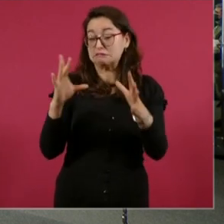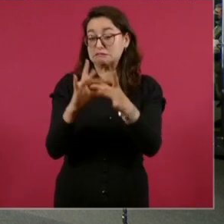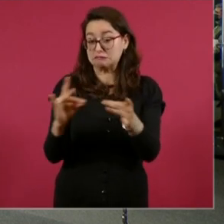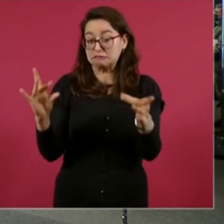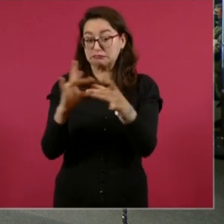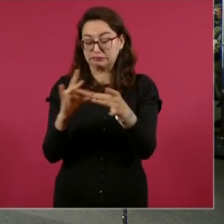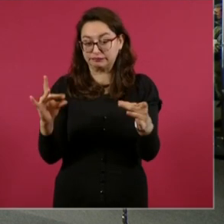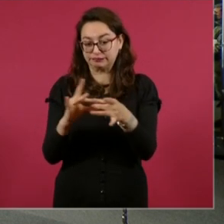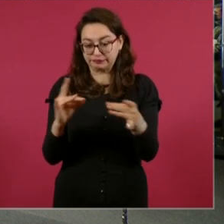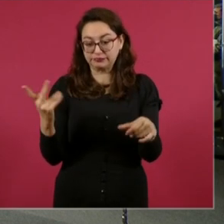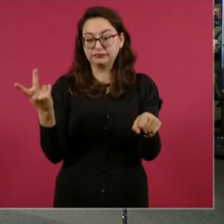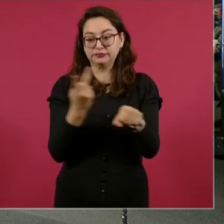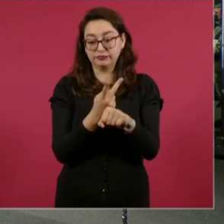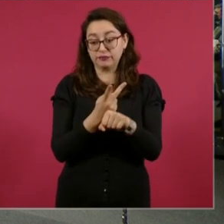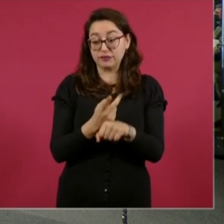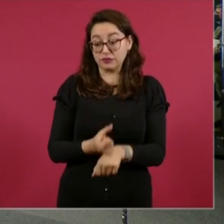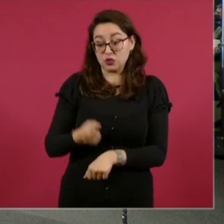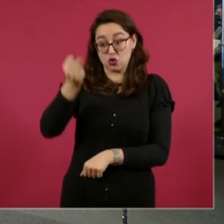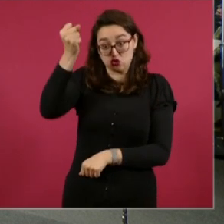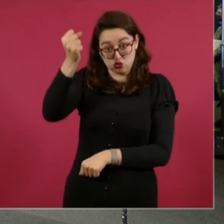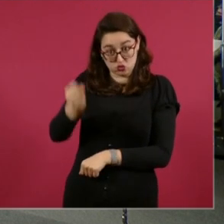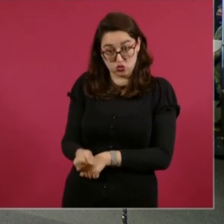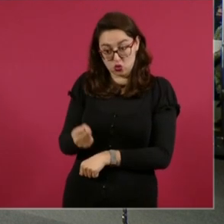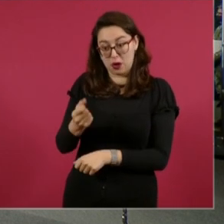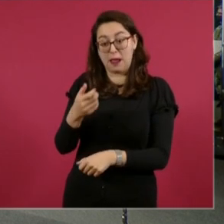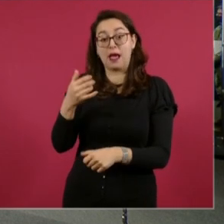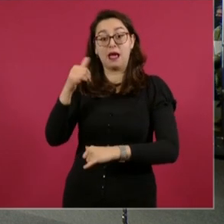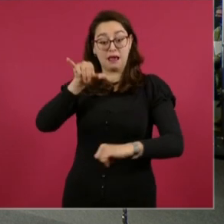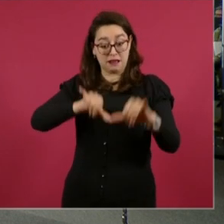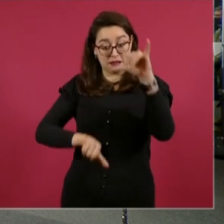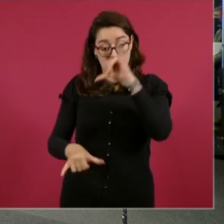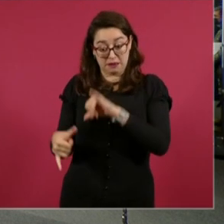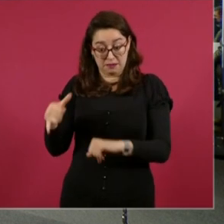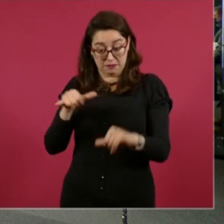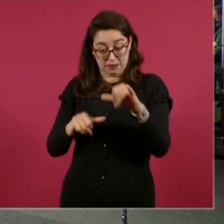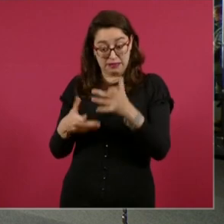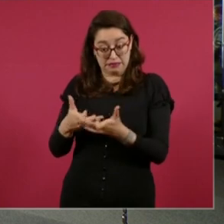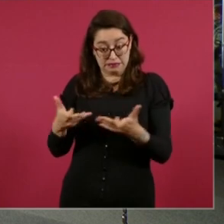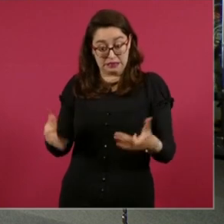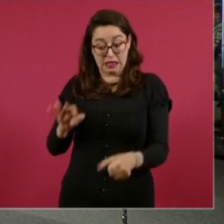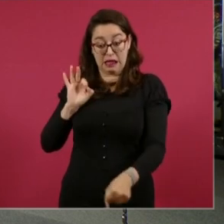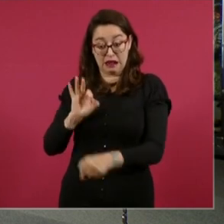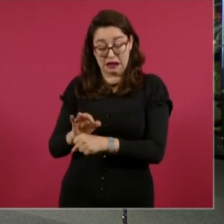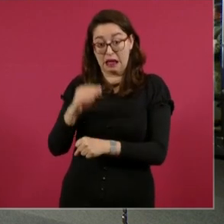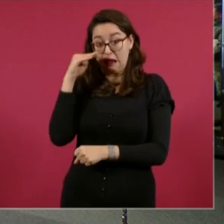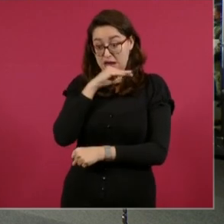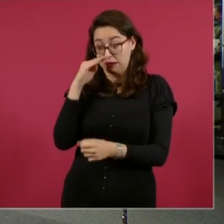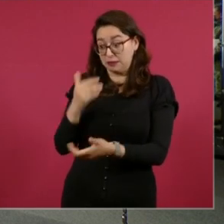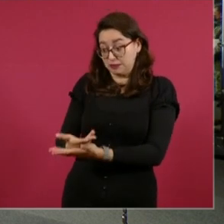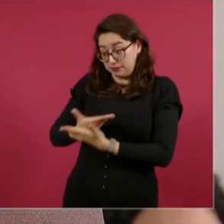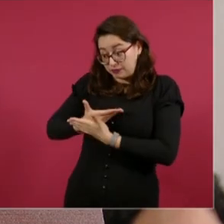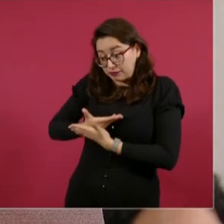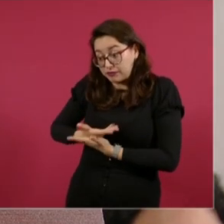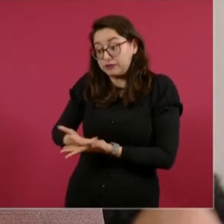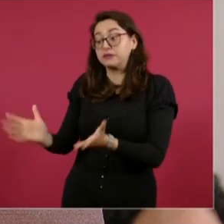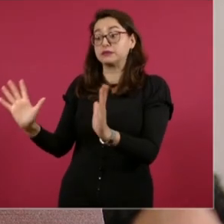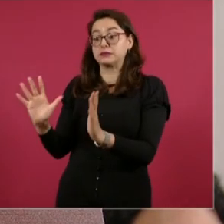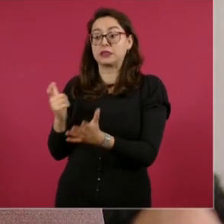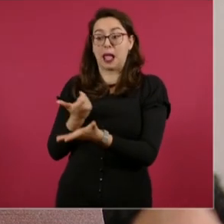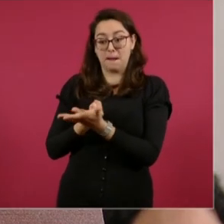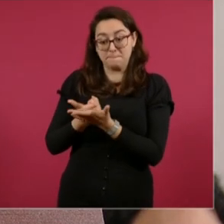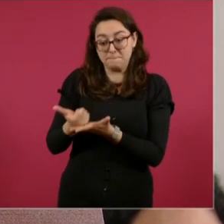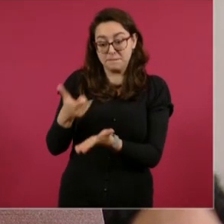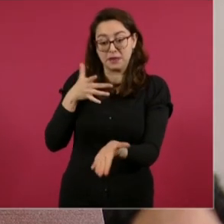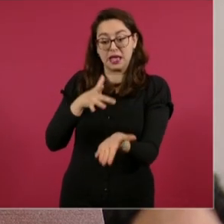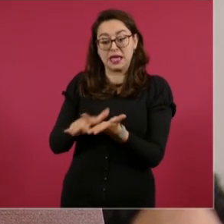a darse el fertilizante en todo el sur sureste y segundo, también lo que abonó sembrando vida